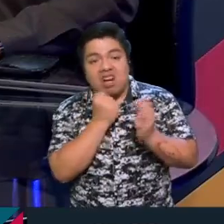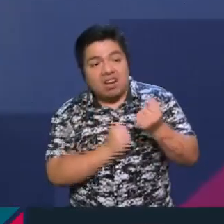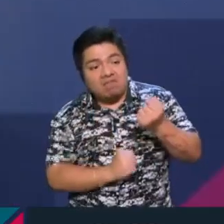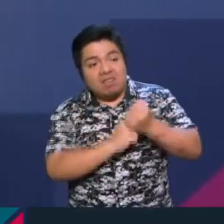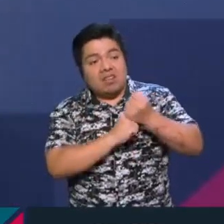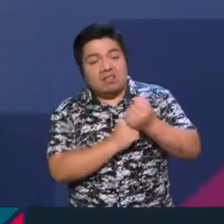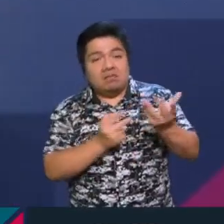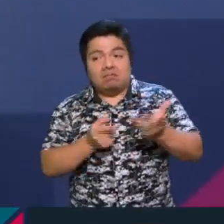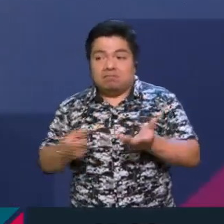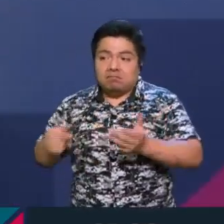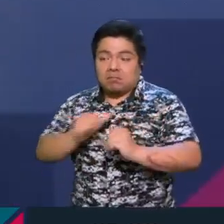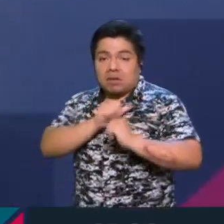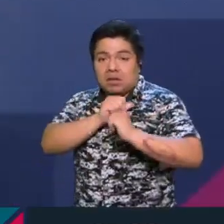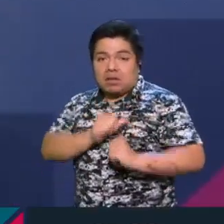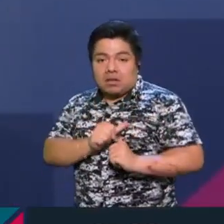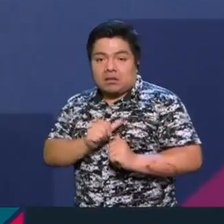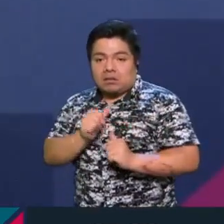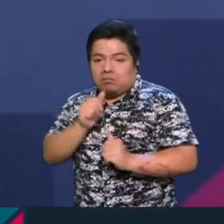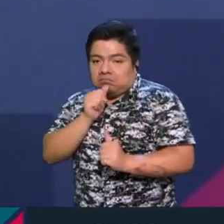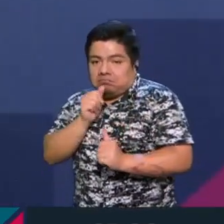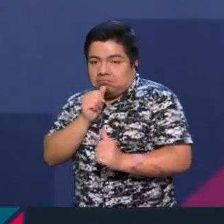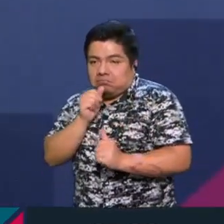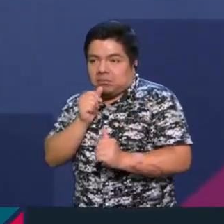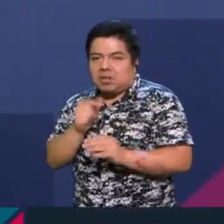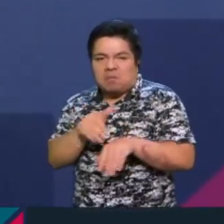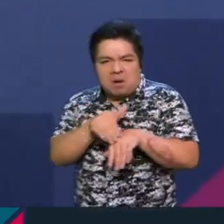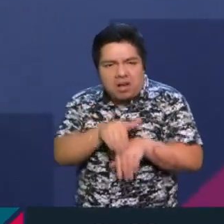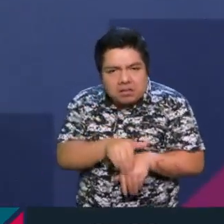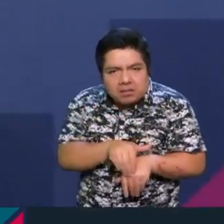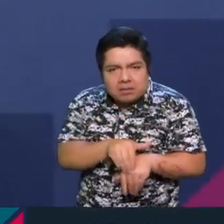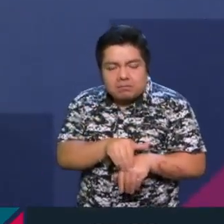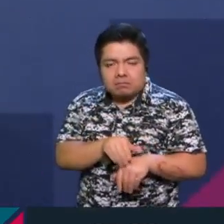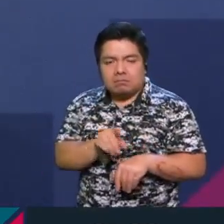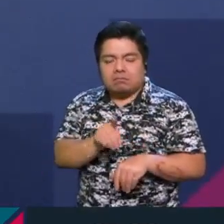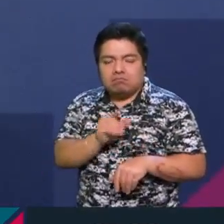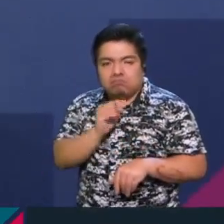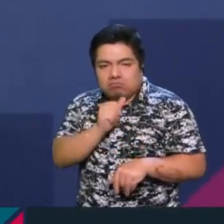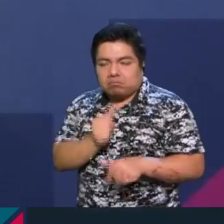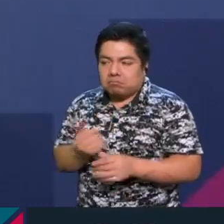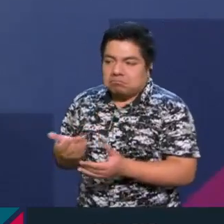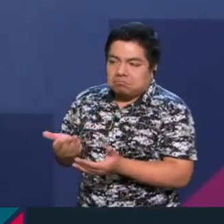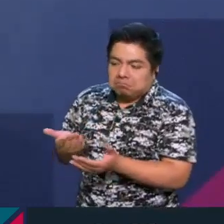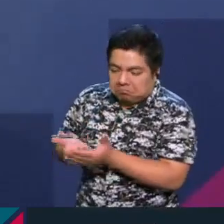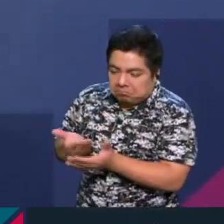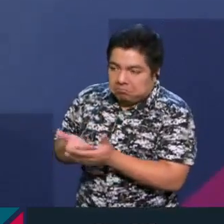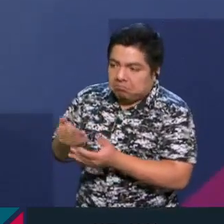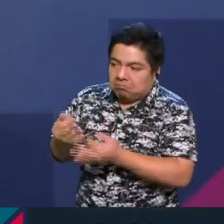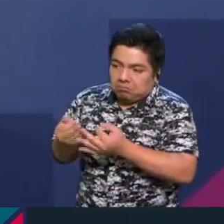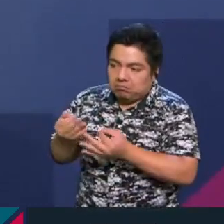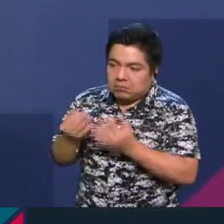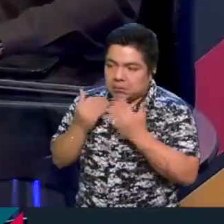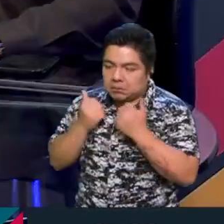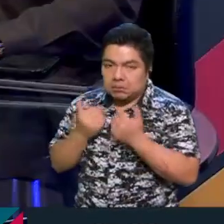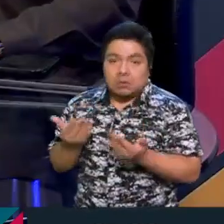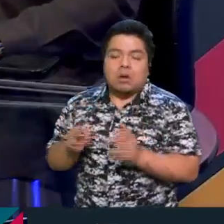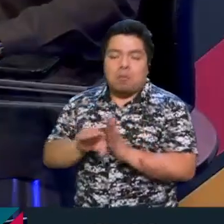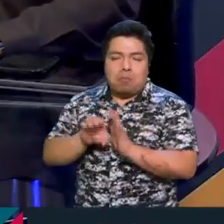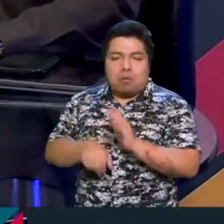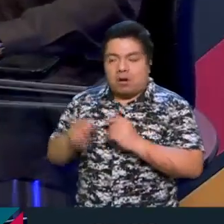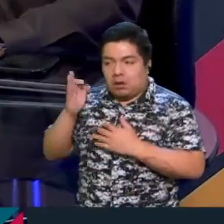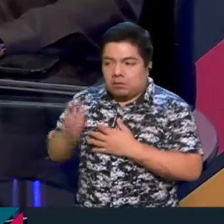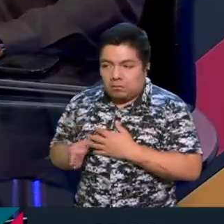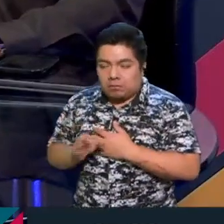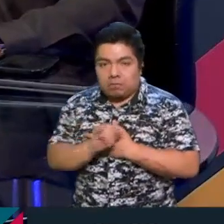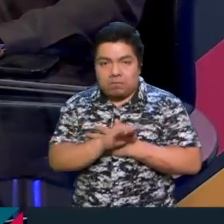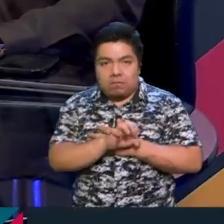una autoridad que no tiene competencia no tendría que ser acatada, o sea, no tiene existencia jurídica. Es decir, si lo aprueban en línea no